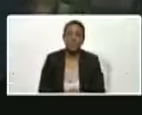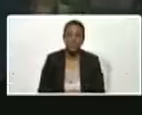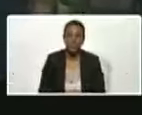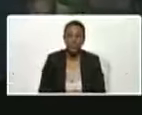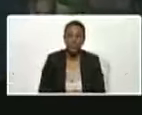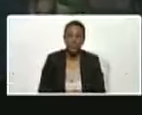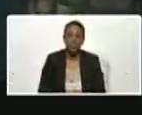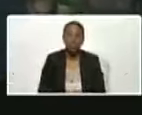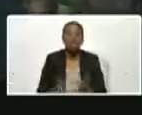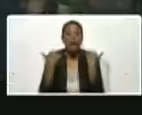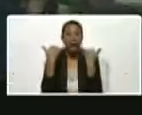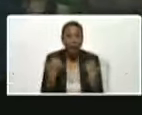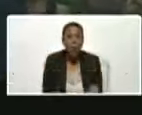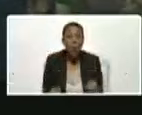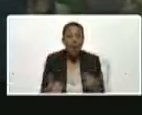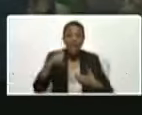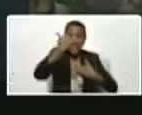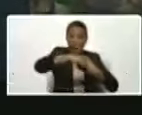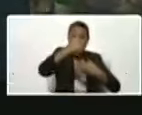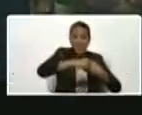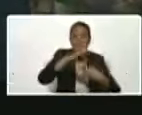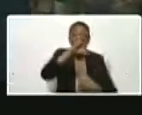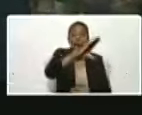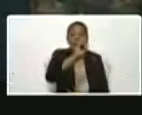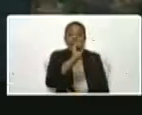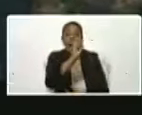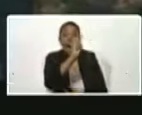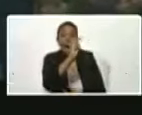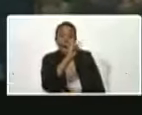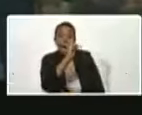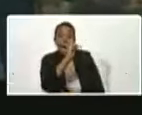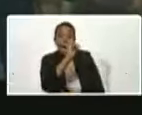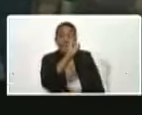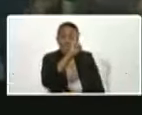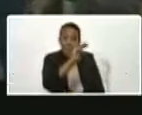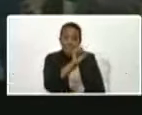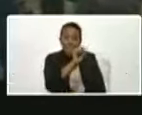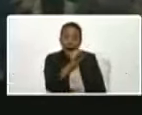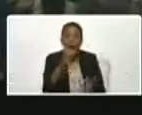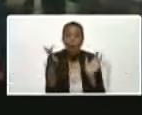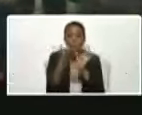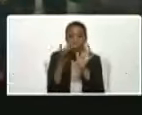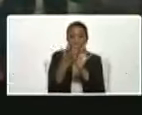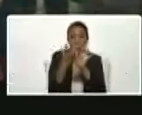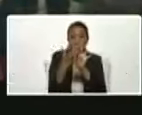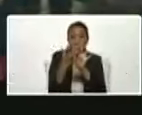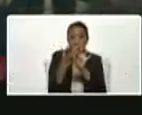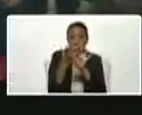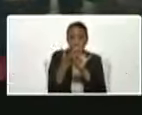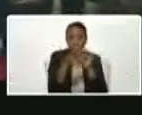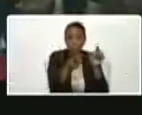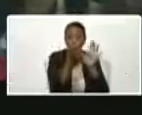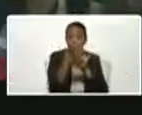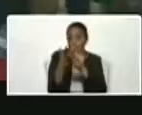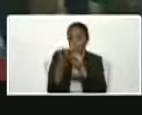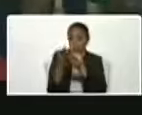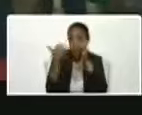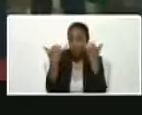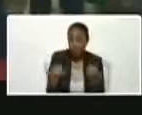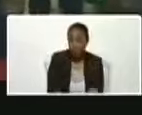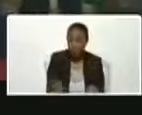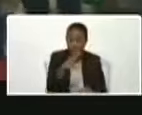y ahora desde cabima vamos a dar un pase profesora Penélope